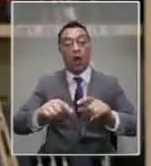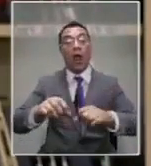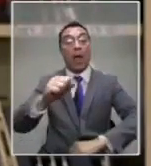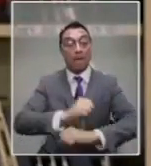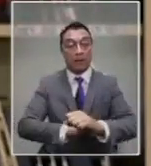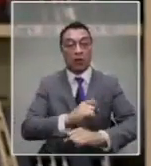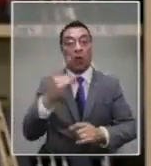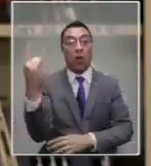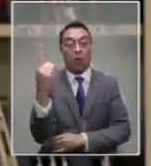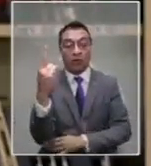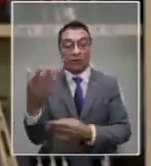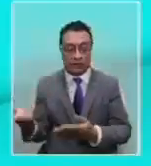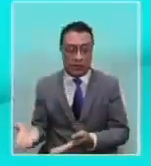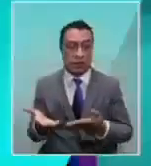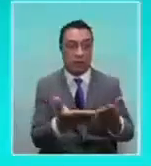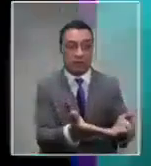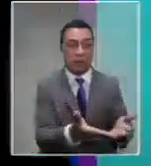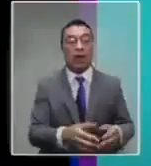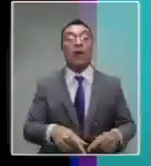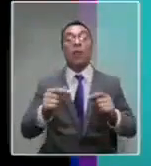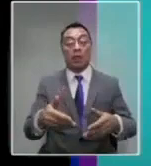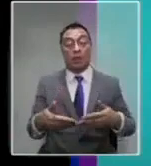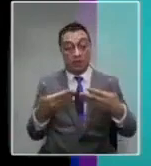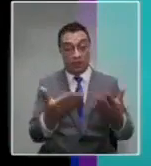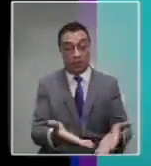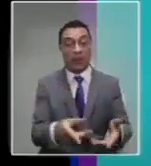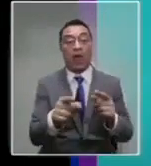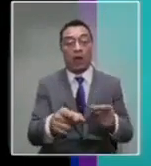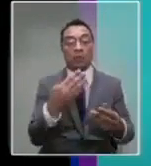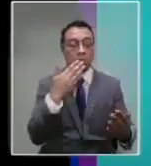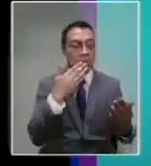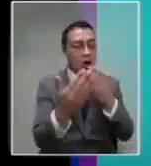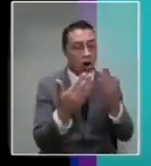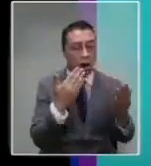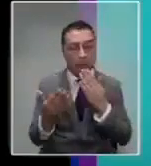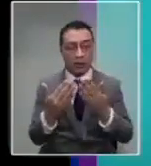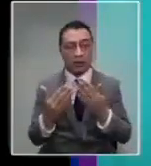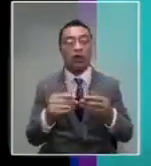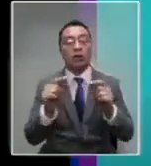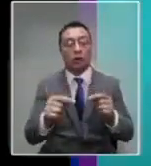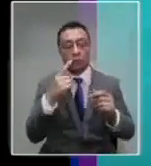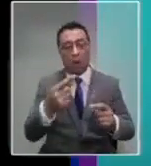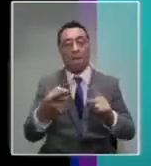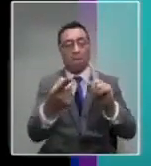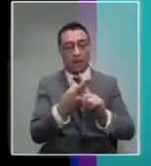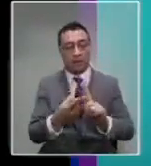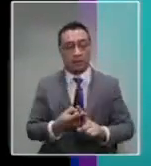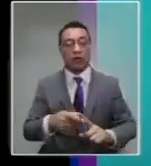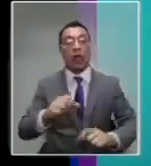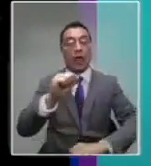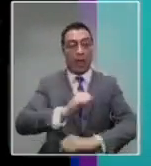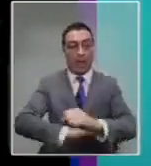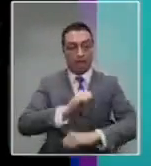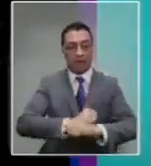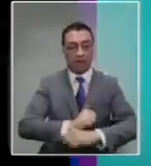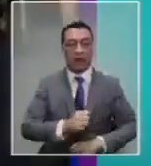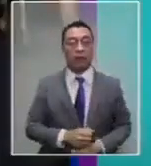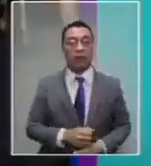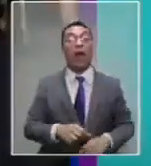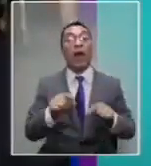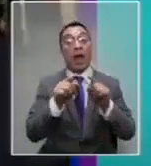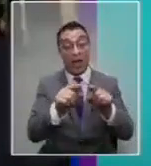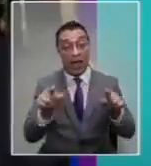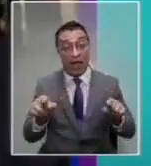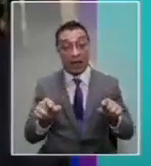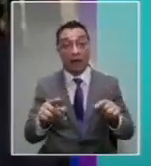a los empresarios a la universidad, generamos instancias de conversación, instancias de participación con los empresarios, pero